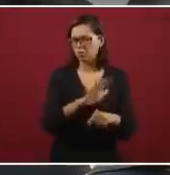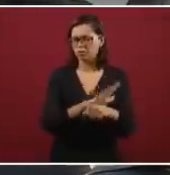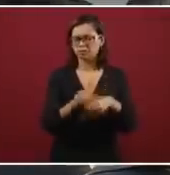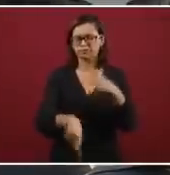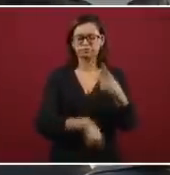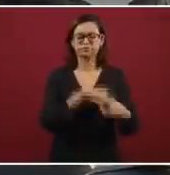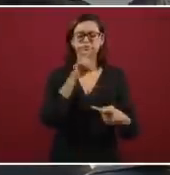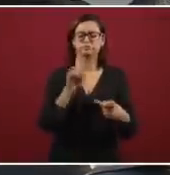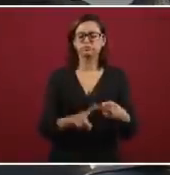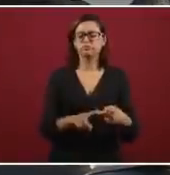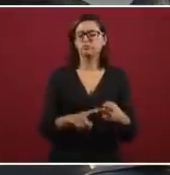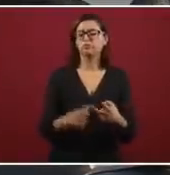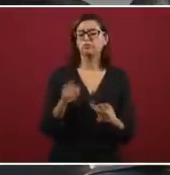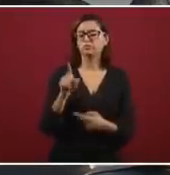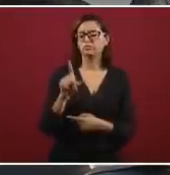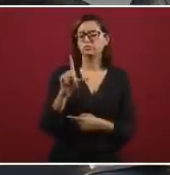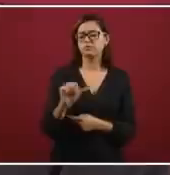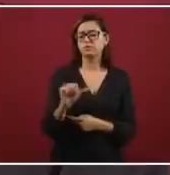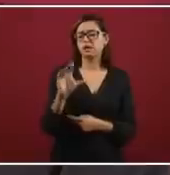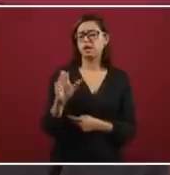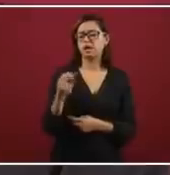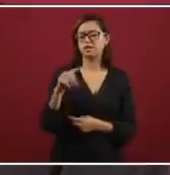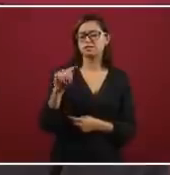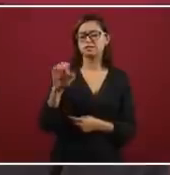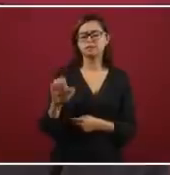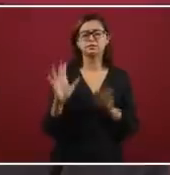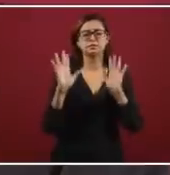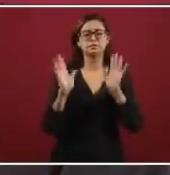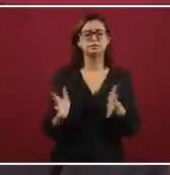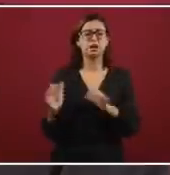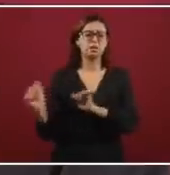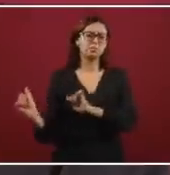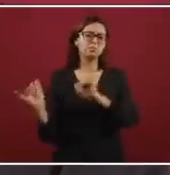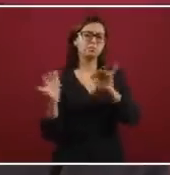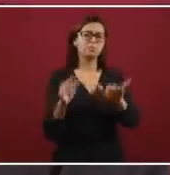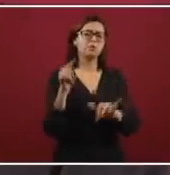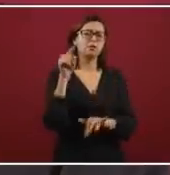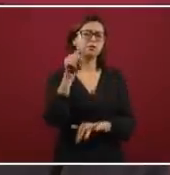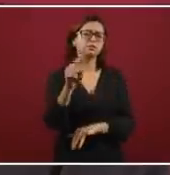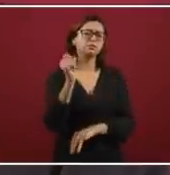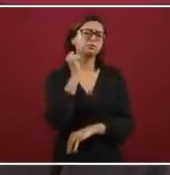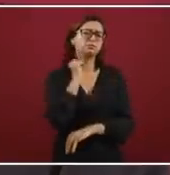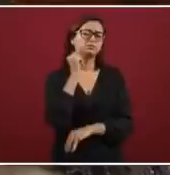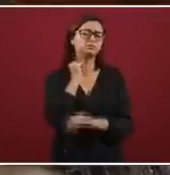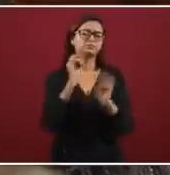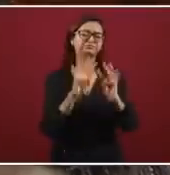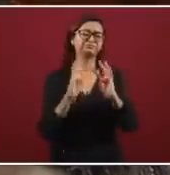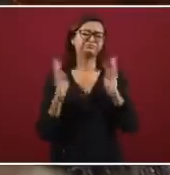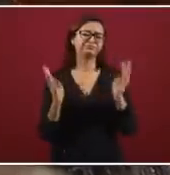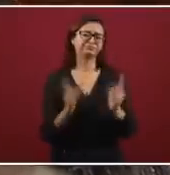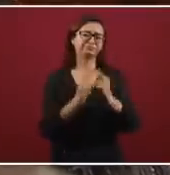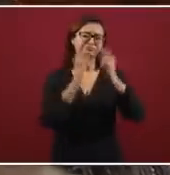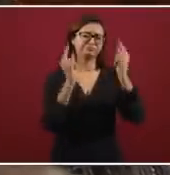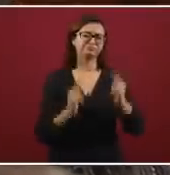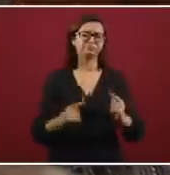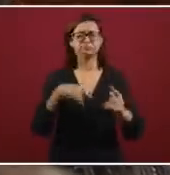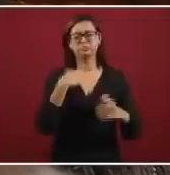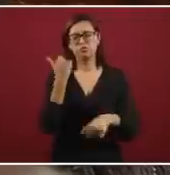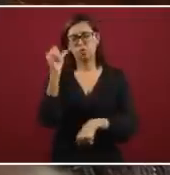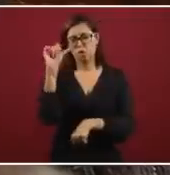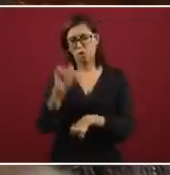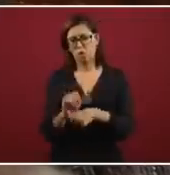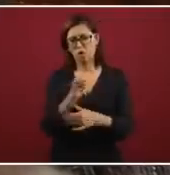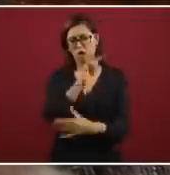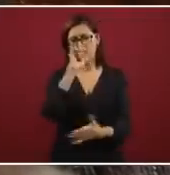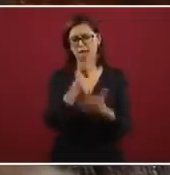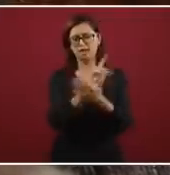coordinadora que ya está instalado afuera del Senado de la República? Esto en el marco de pues la discusión de